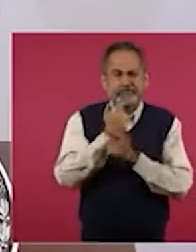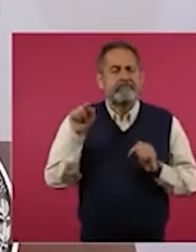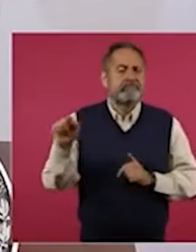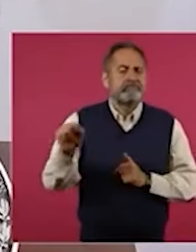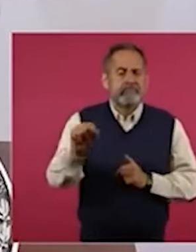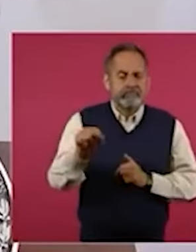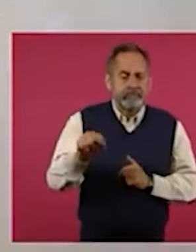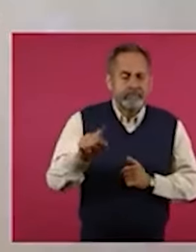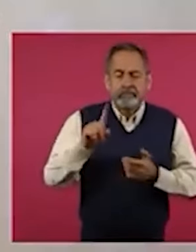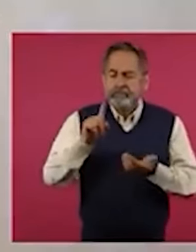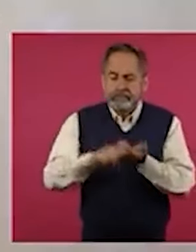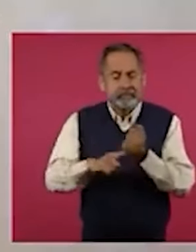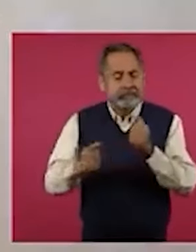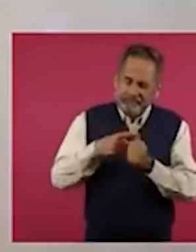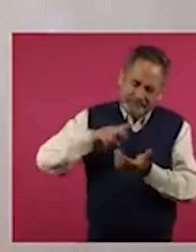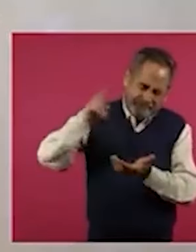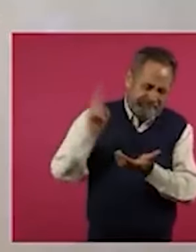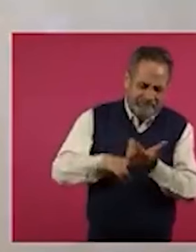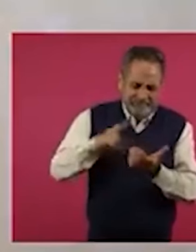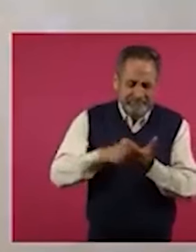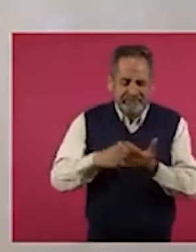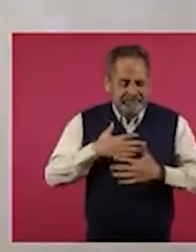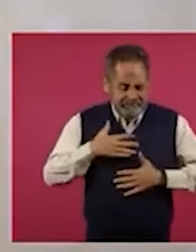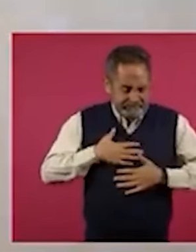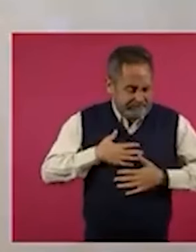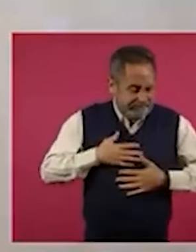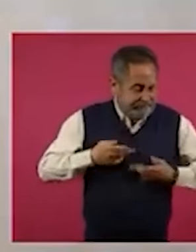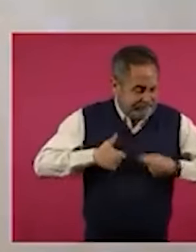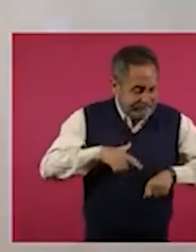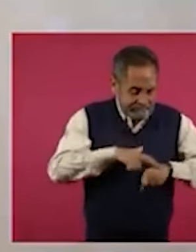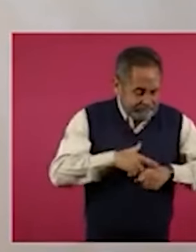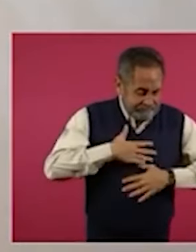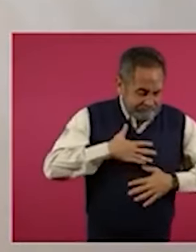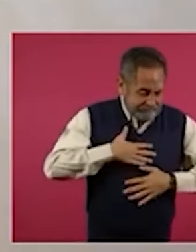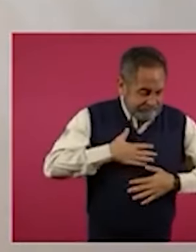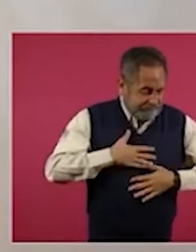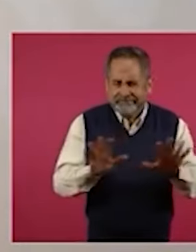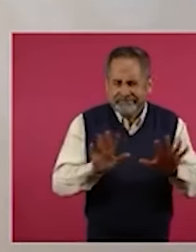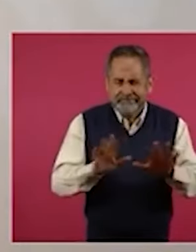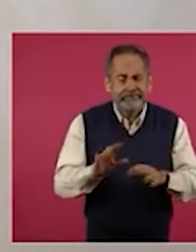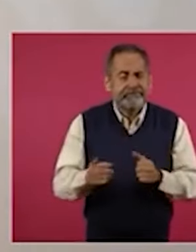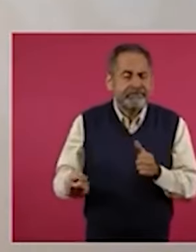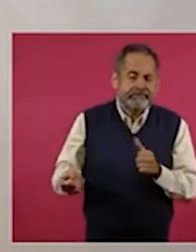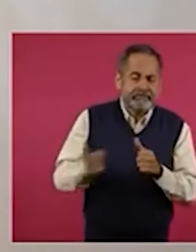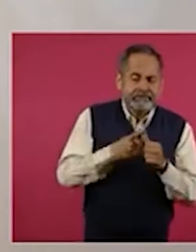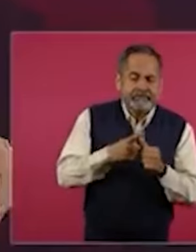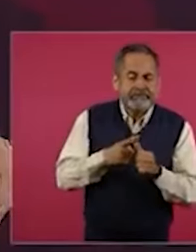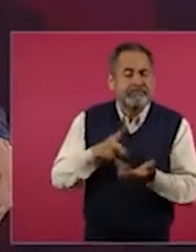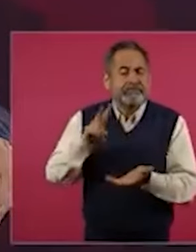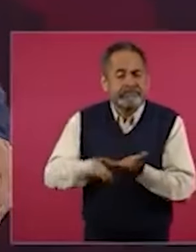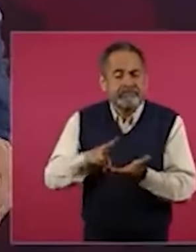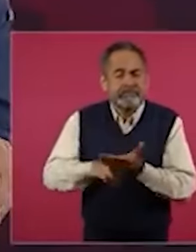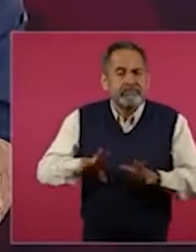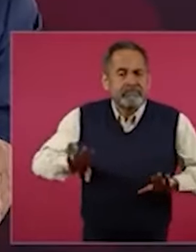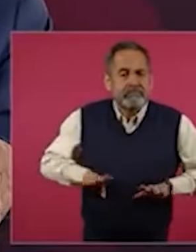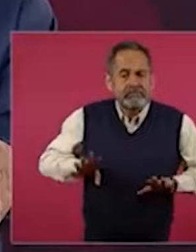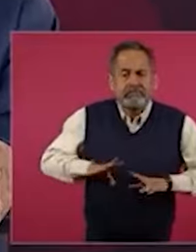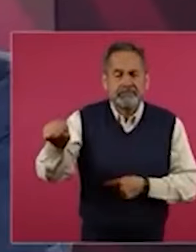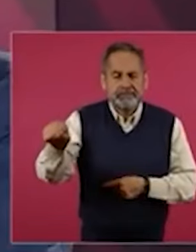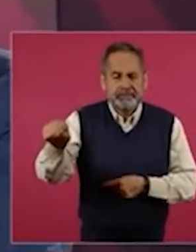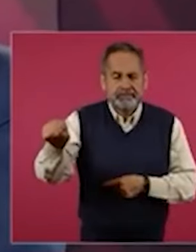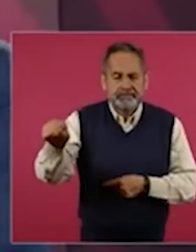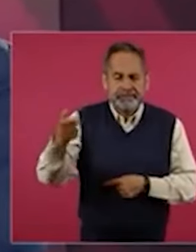pongan por delante del interés personal, del interés partidista, el interés del pueblo y el interés de la